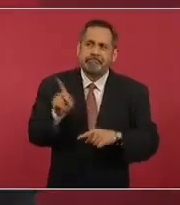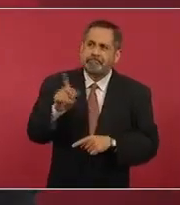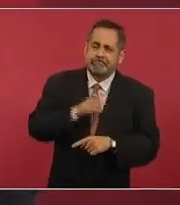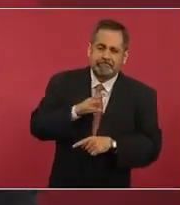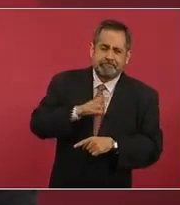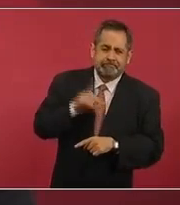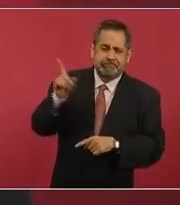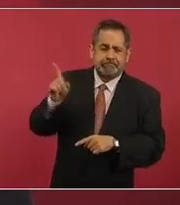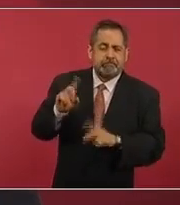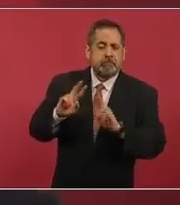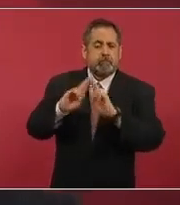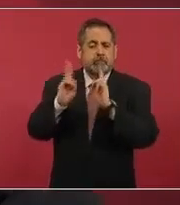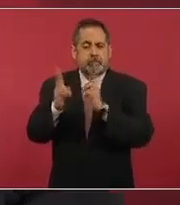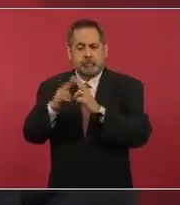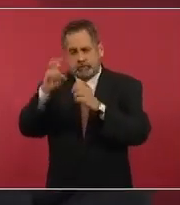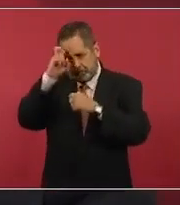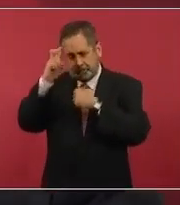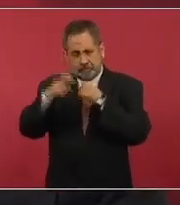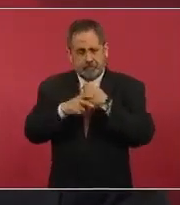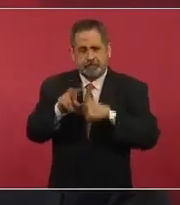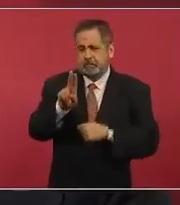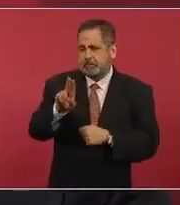la Unión Europea,